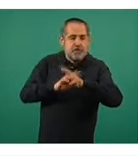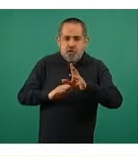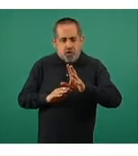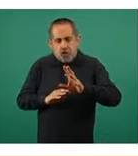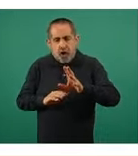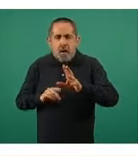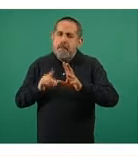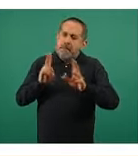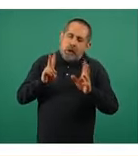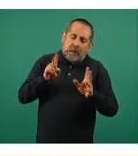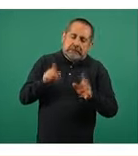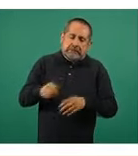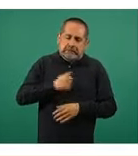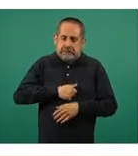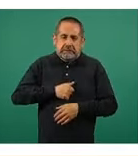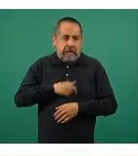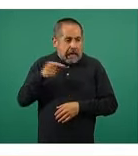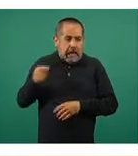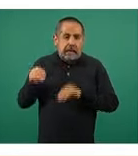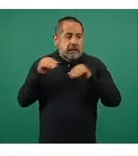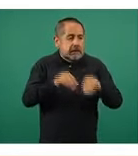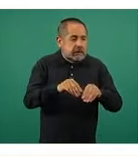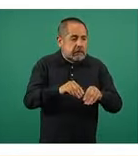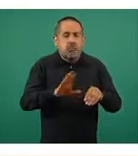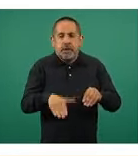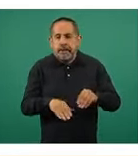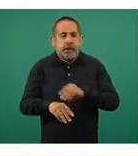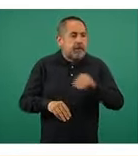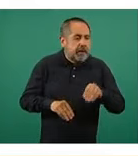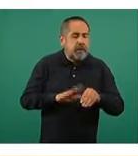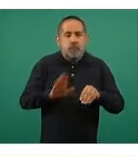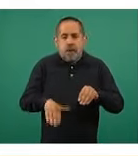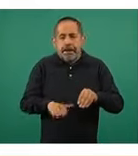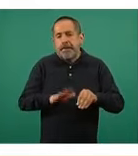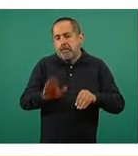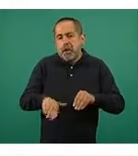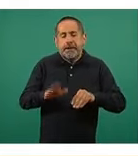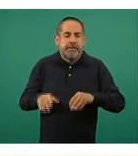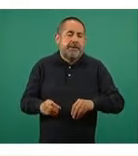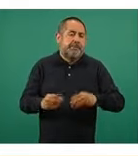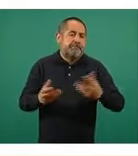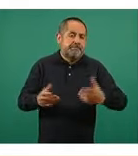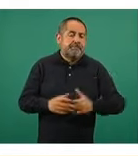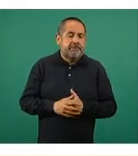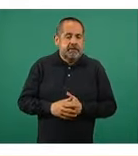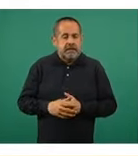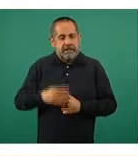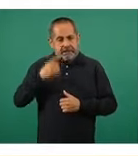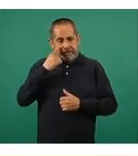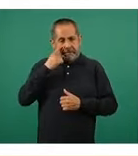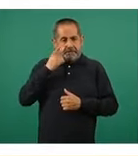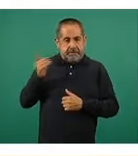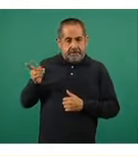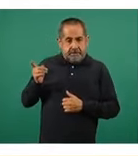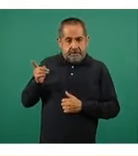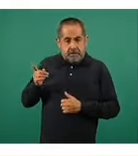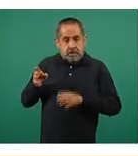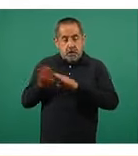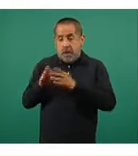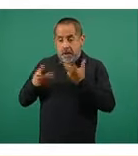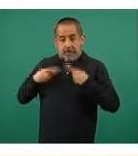que sí desafortunadamente fue donde más fallecieron por número de defunciones. Y observemos que toda esta